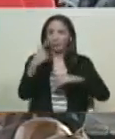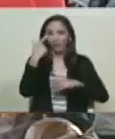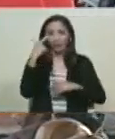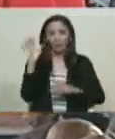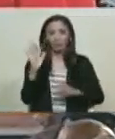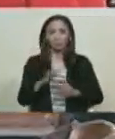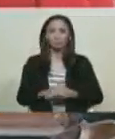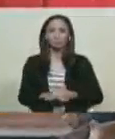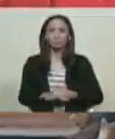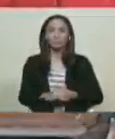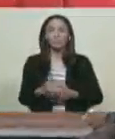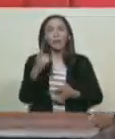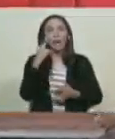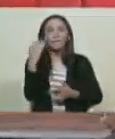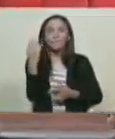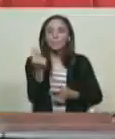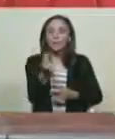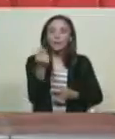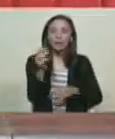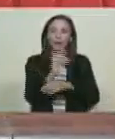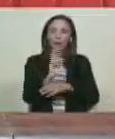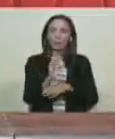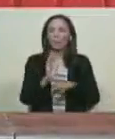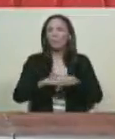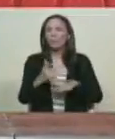Tenemos que ponernos las pilas. ¿Por qué yo digo eso?